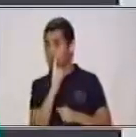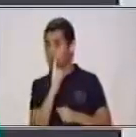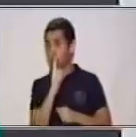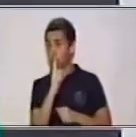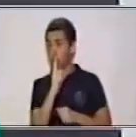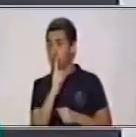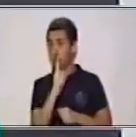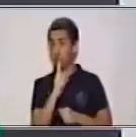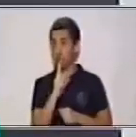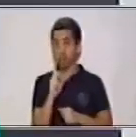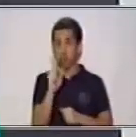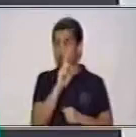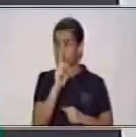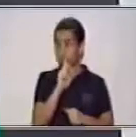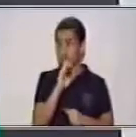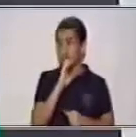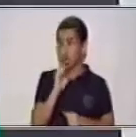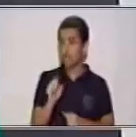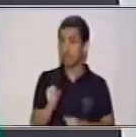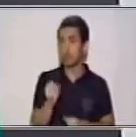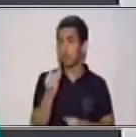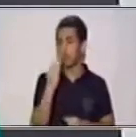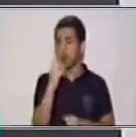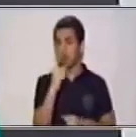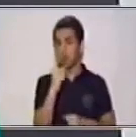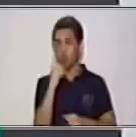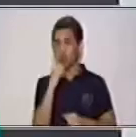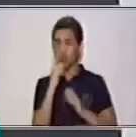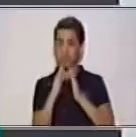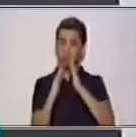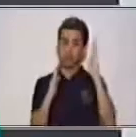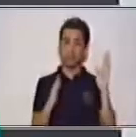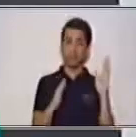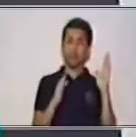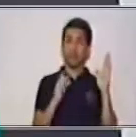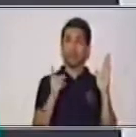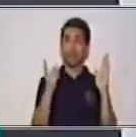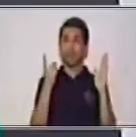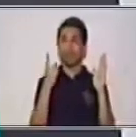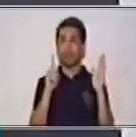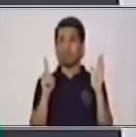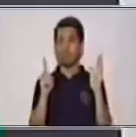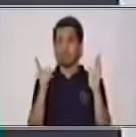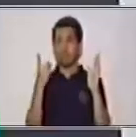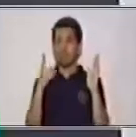no representa simplemente un valor 1. Está en el lado